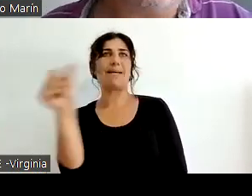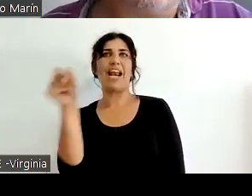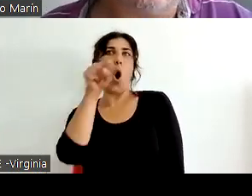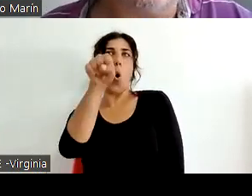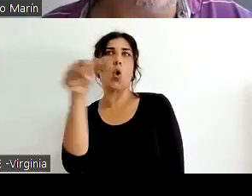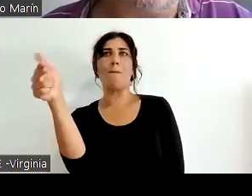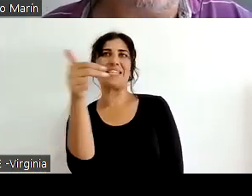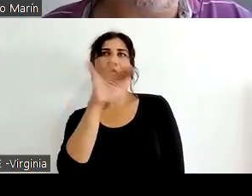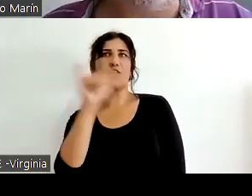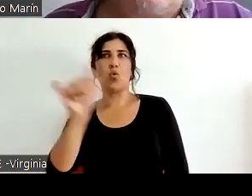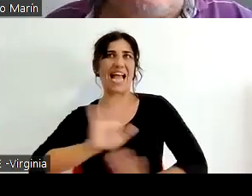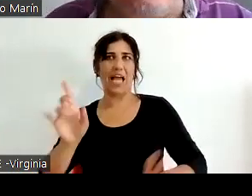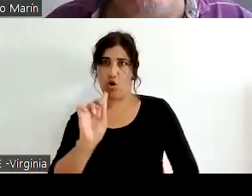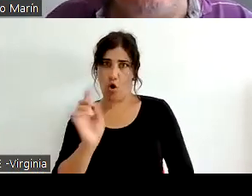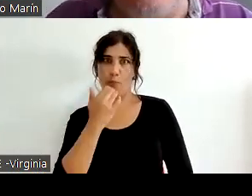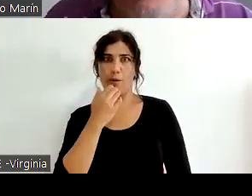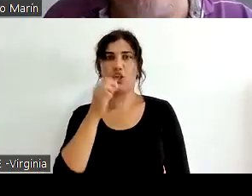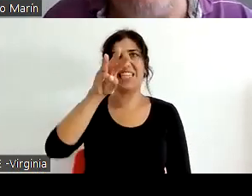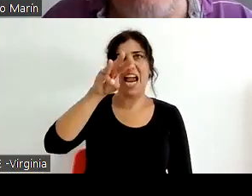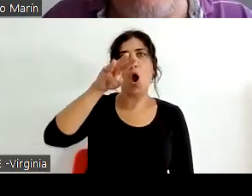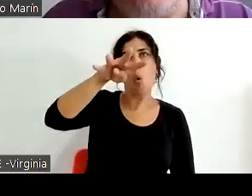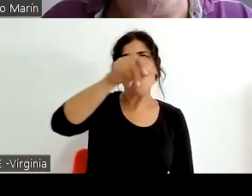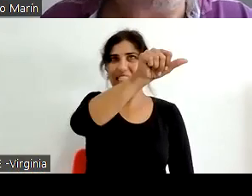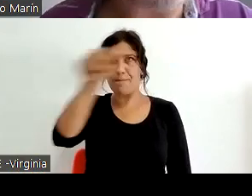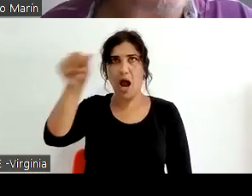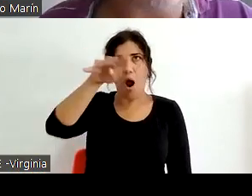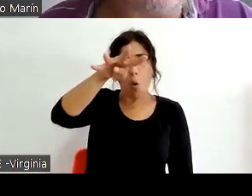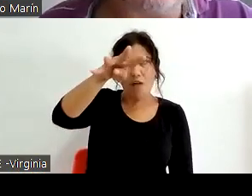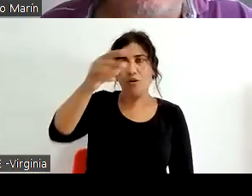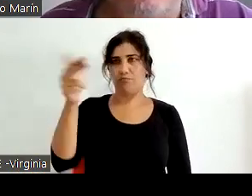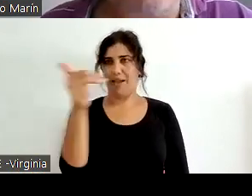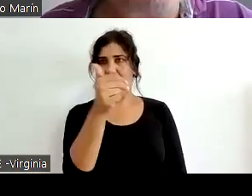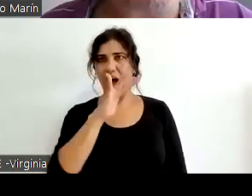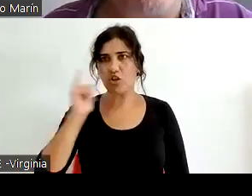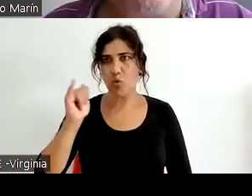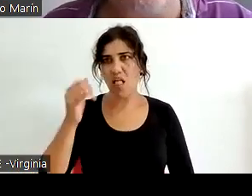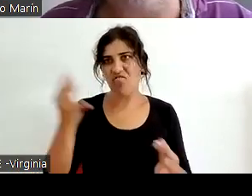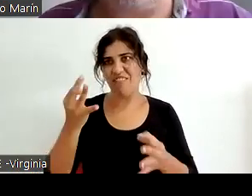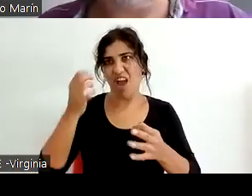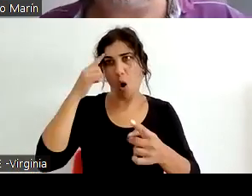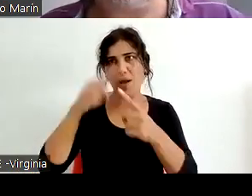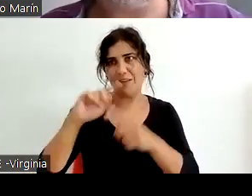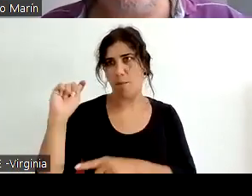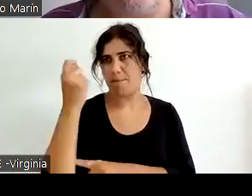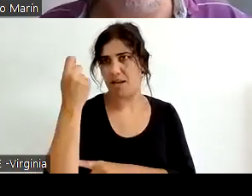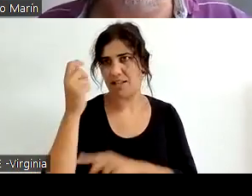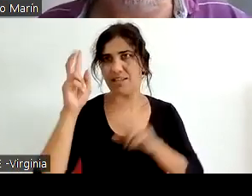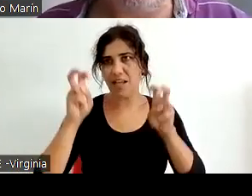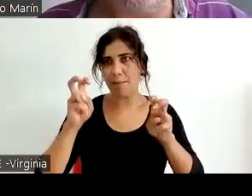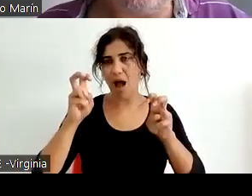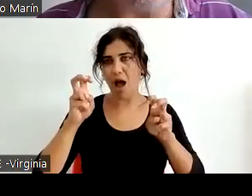3, 4 veces a la semana. Aquí también nos pueden ayudar, evidentemente, las nueces que os comentaba antes.